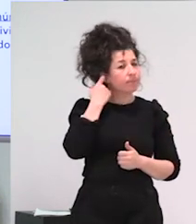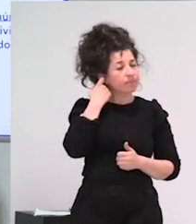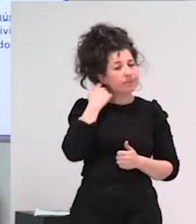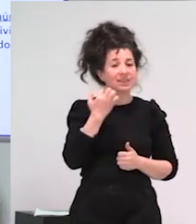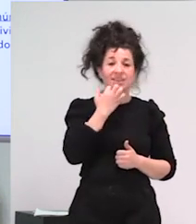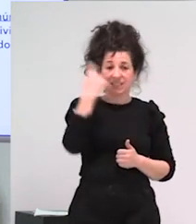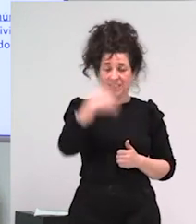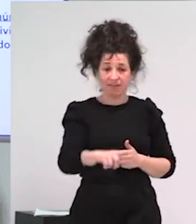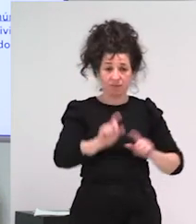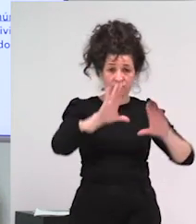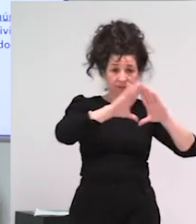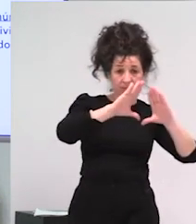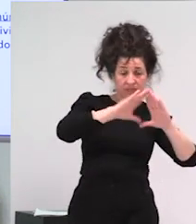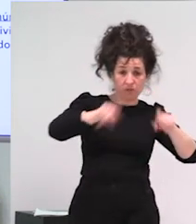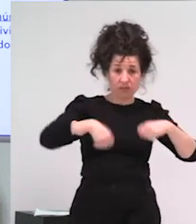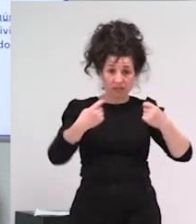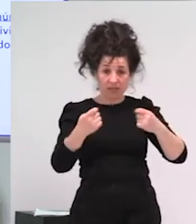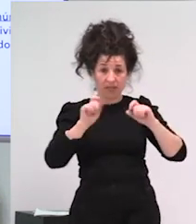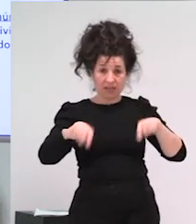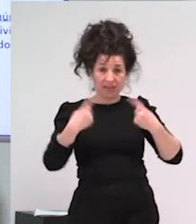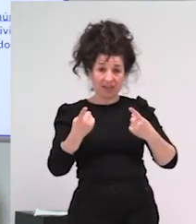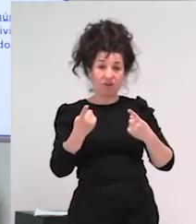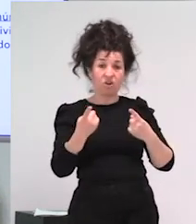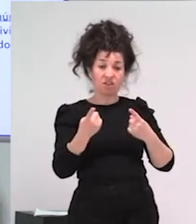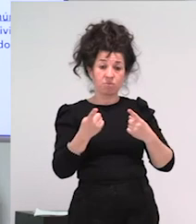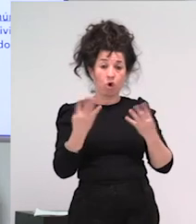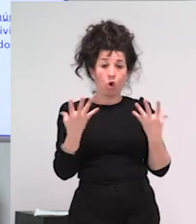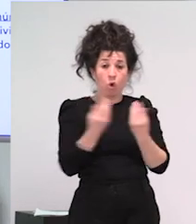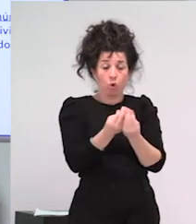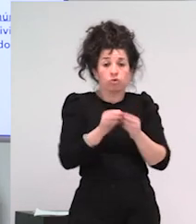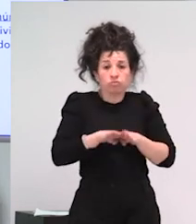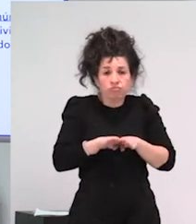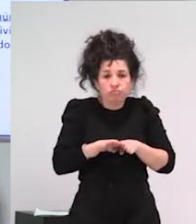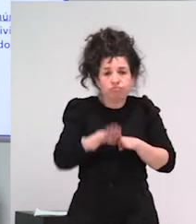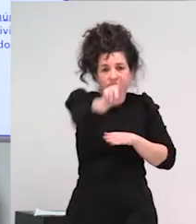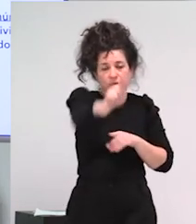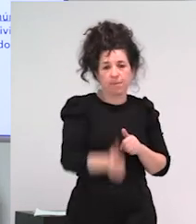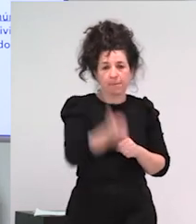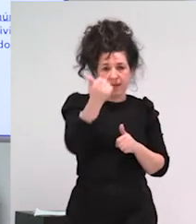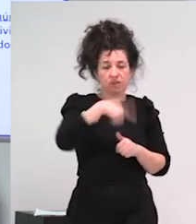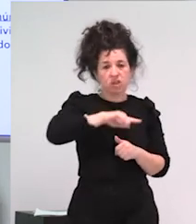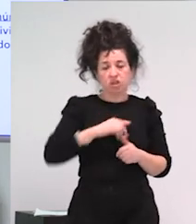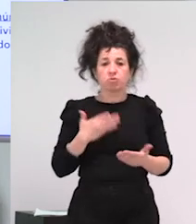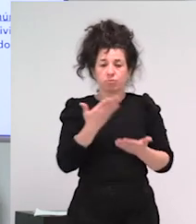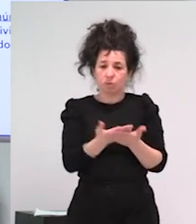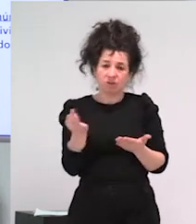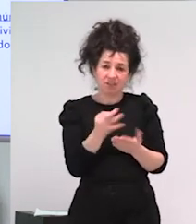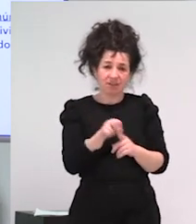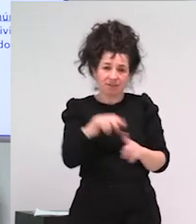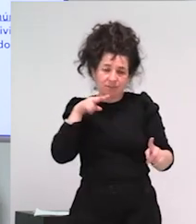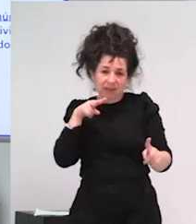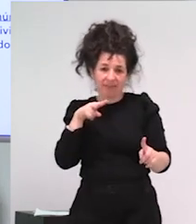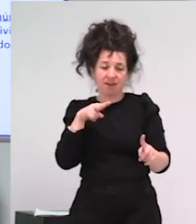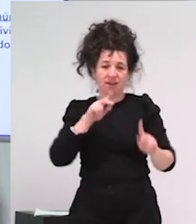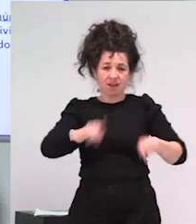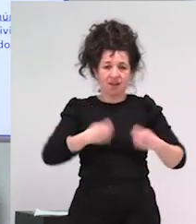y el ecologismo juntos avanzan más, tenemos que ser capaces de que nuestras propuestas tengan esta mirada, que tengan una mirada